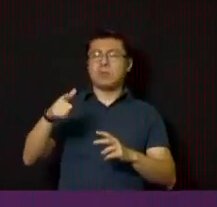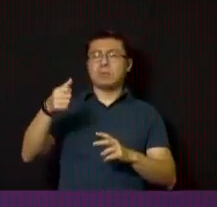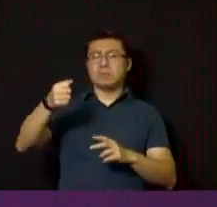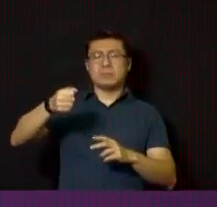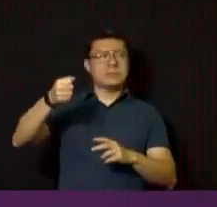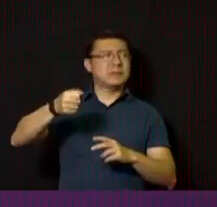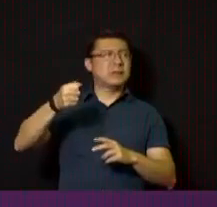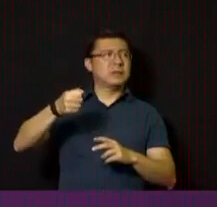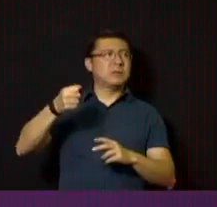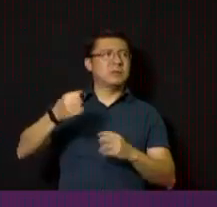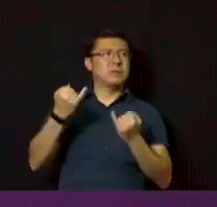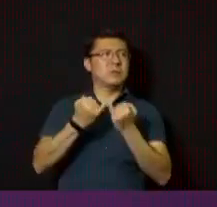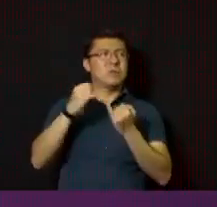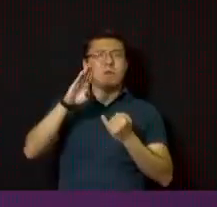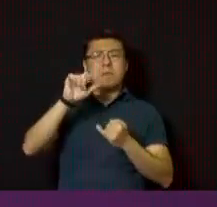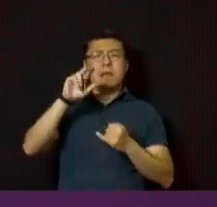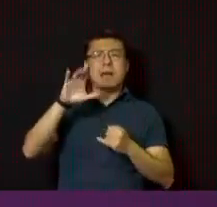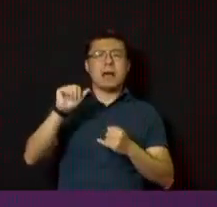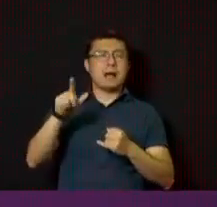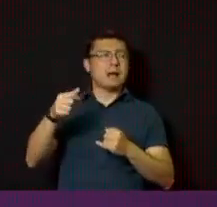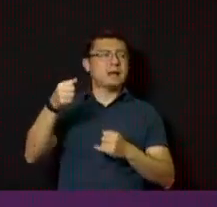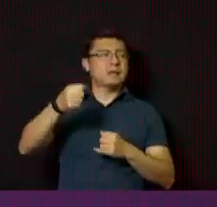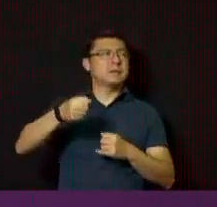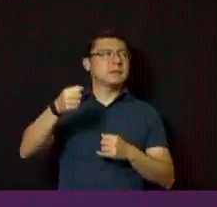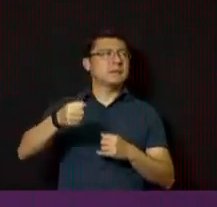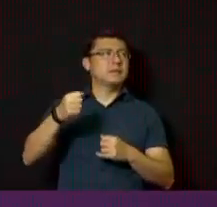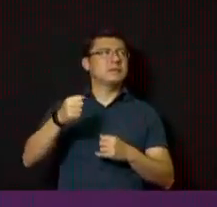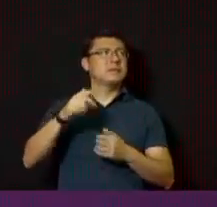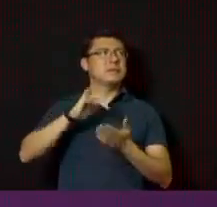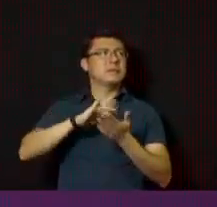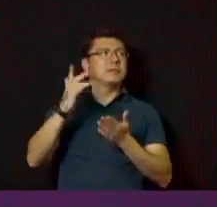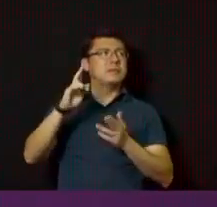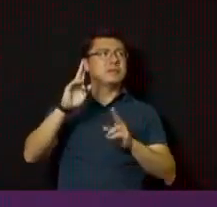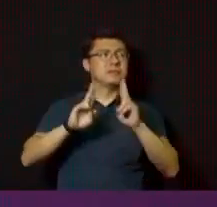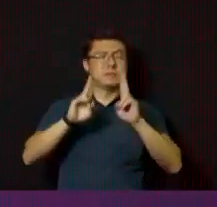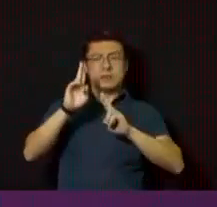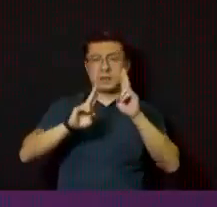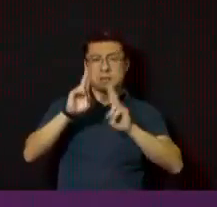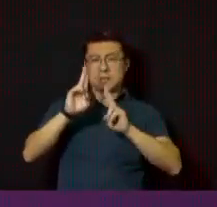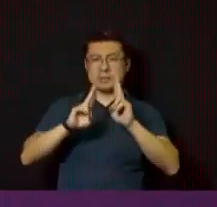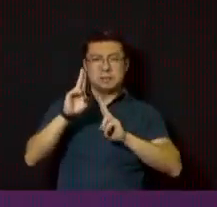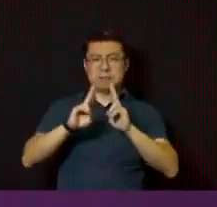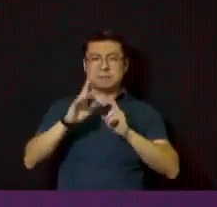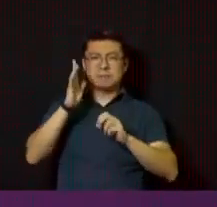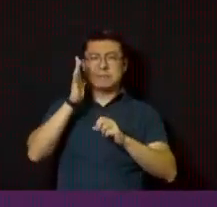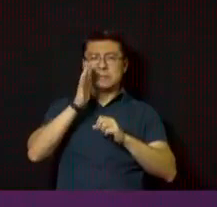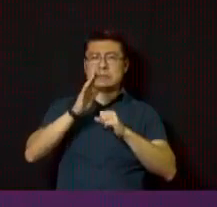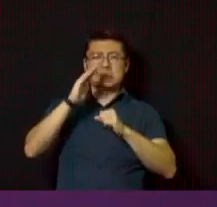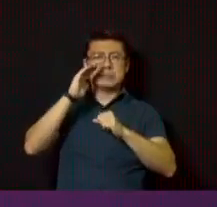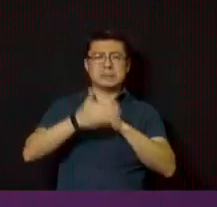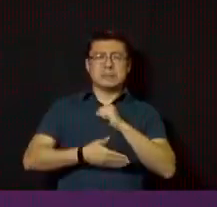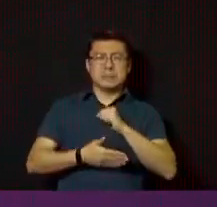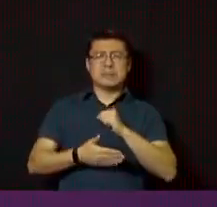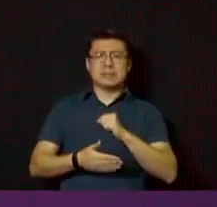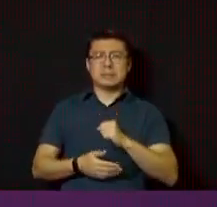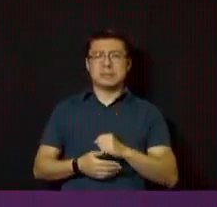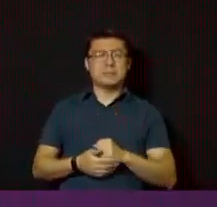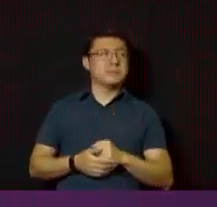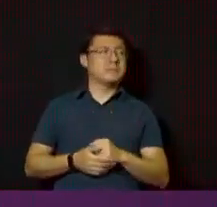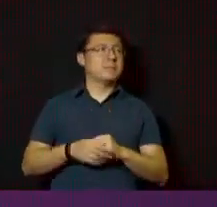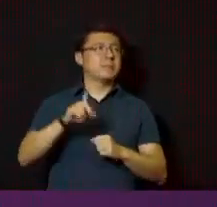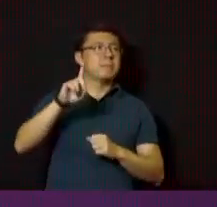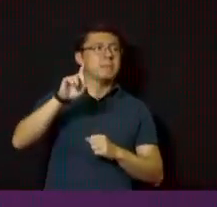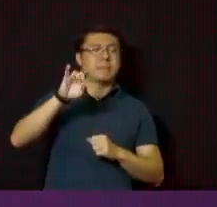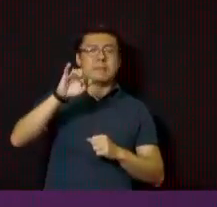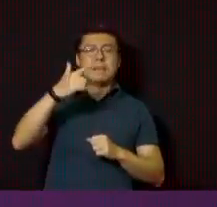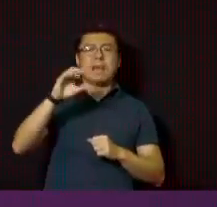saludos, Blanca. Gracias también por participar en este cierre. Lo han hecho espectacular, Diego. Felicidades. Lo has